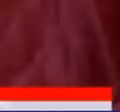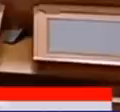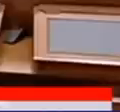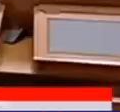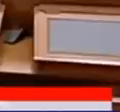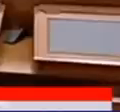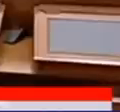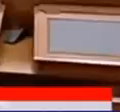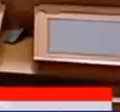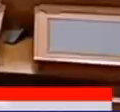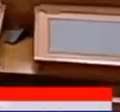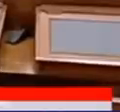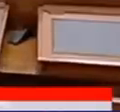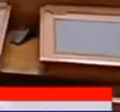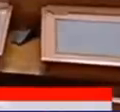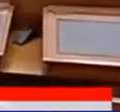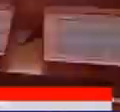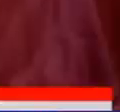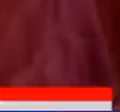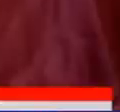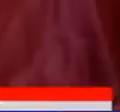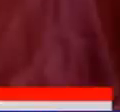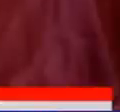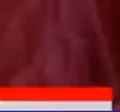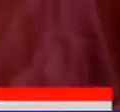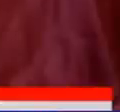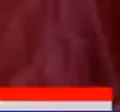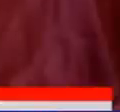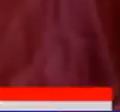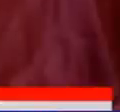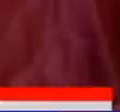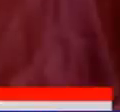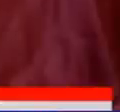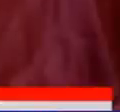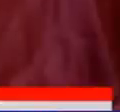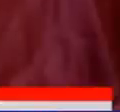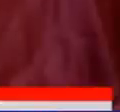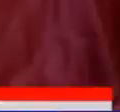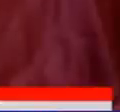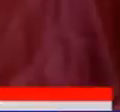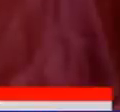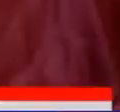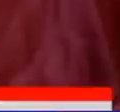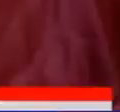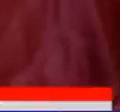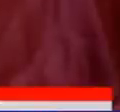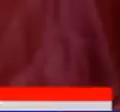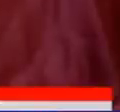Ministros. Señor presidente, señores congresistas, directivos de la mesa,